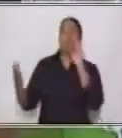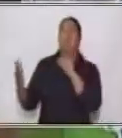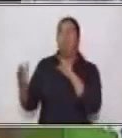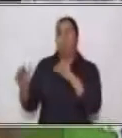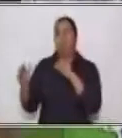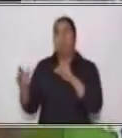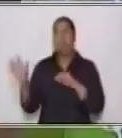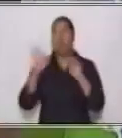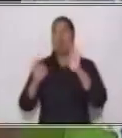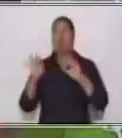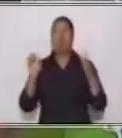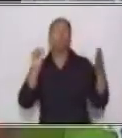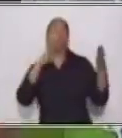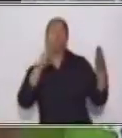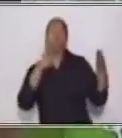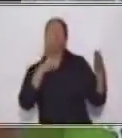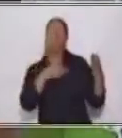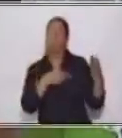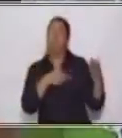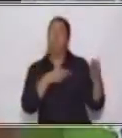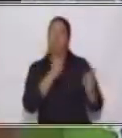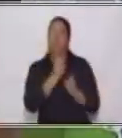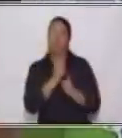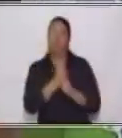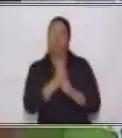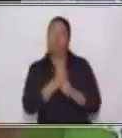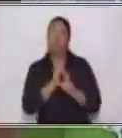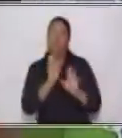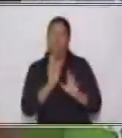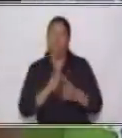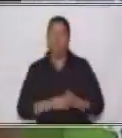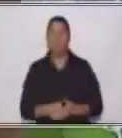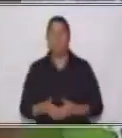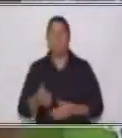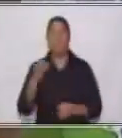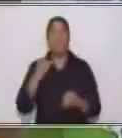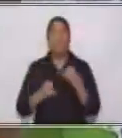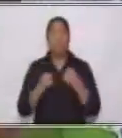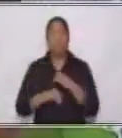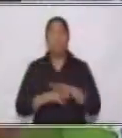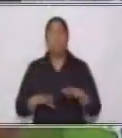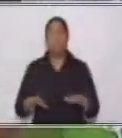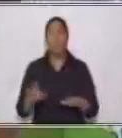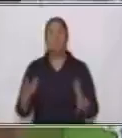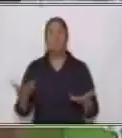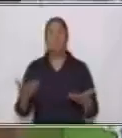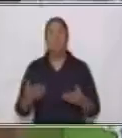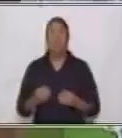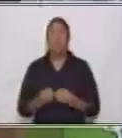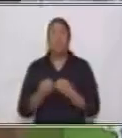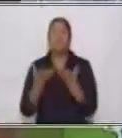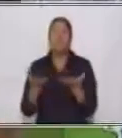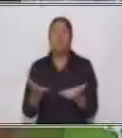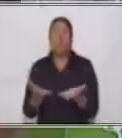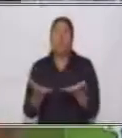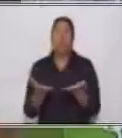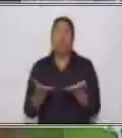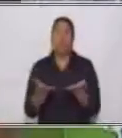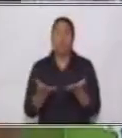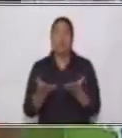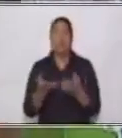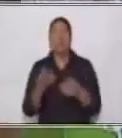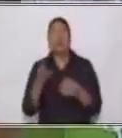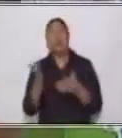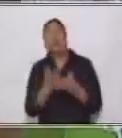para validar lo que se está diciendo. Y por último también establece posibilidades. Algunas conclusiones, más